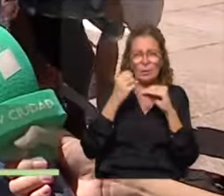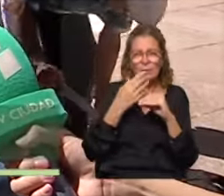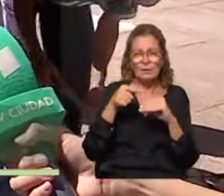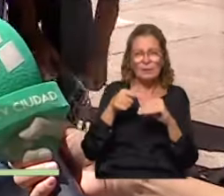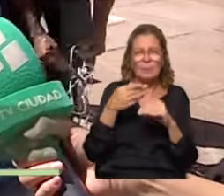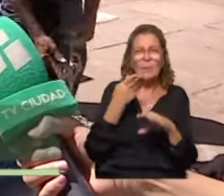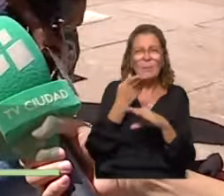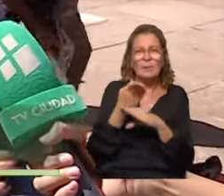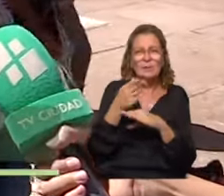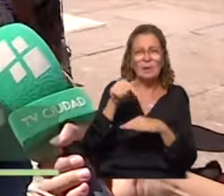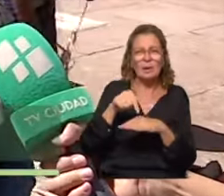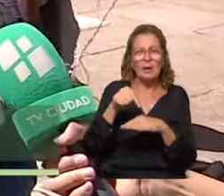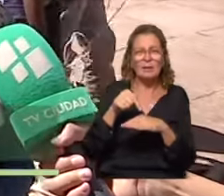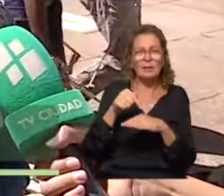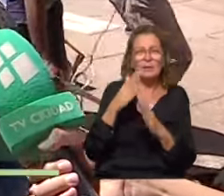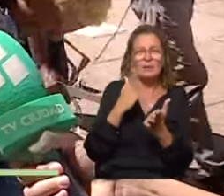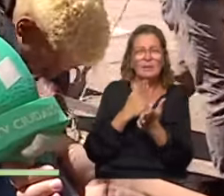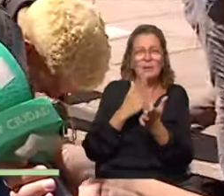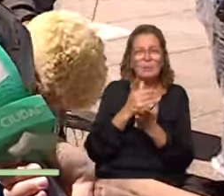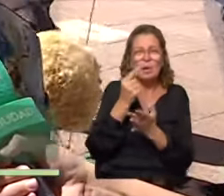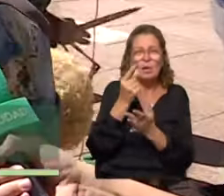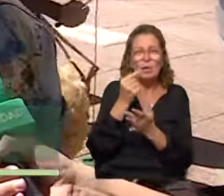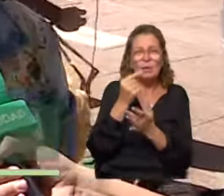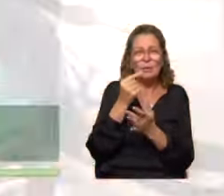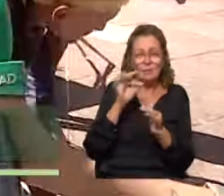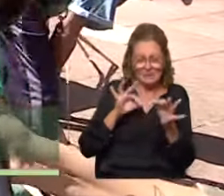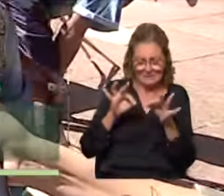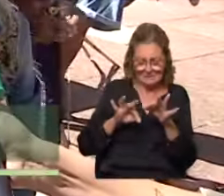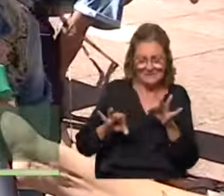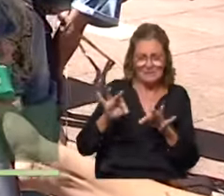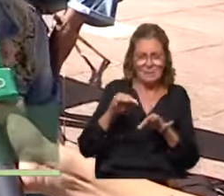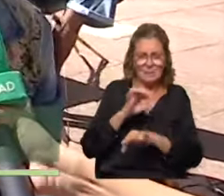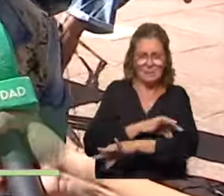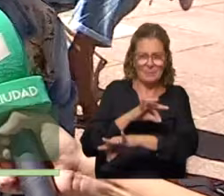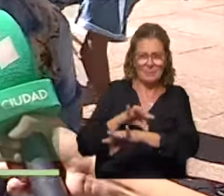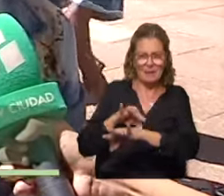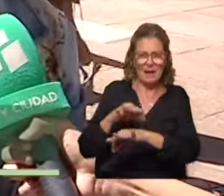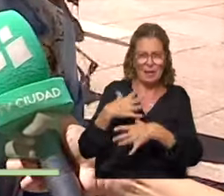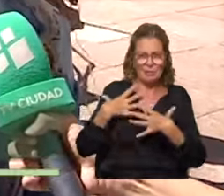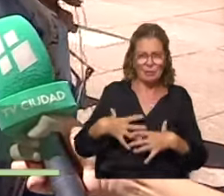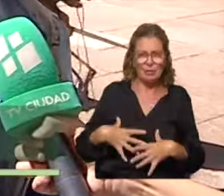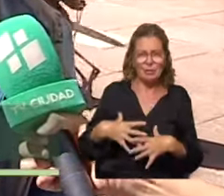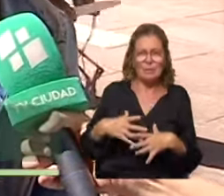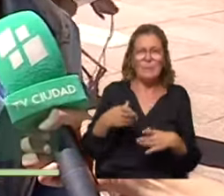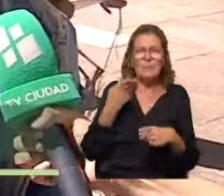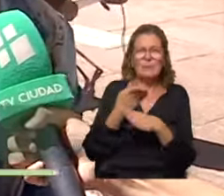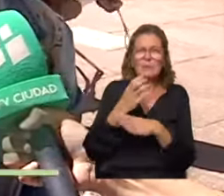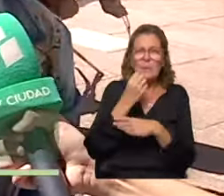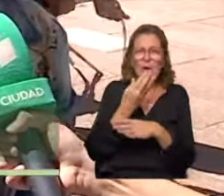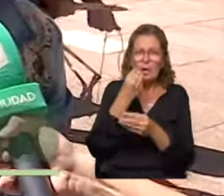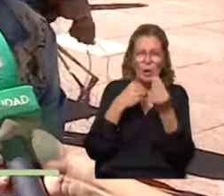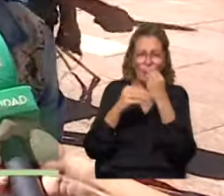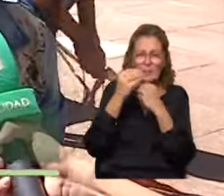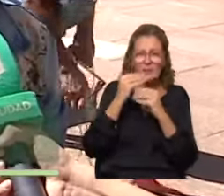estamos reclamando acá es nuestro derecho a poder dormir sin chinche. Estamos todos picados por las chinches y bueno, reclamando la mejoría de comida,